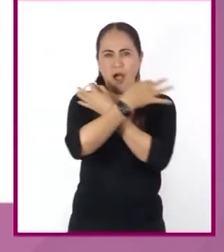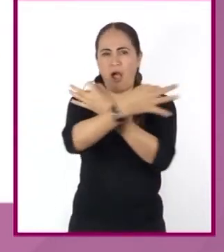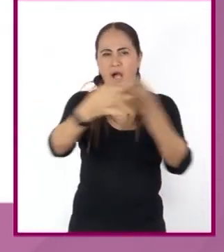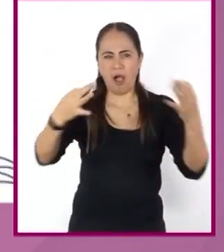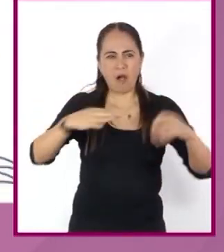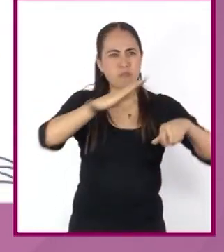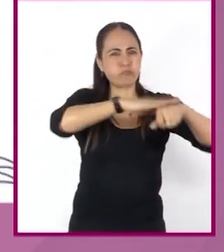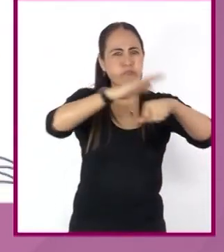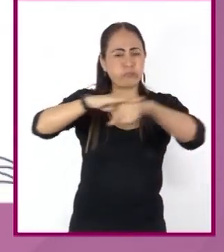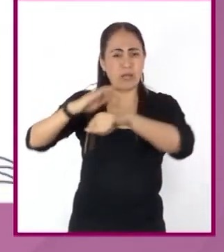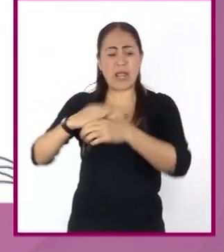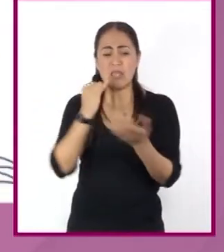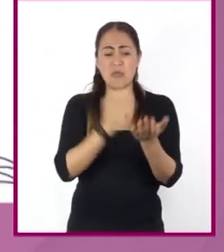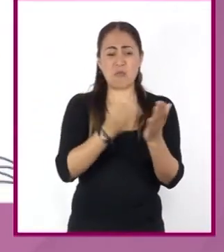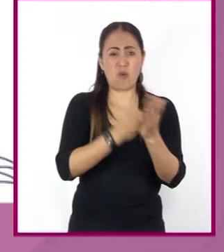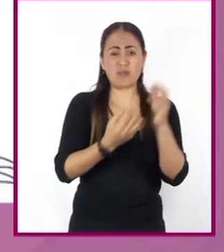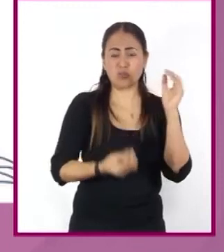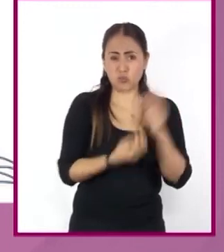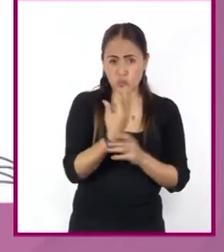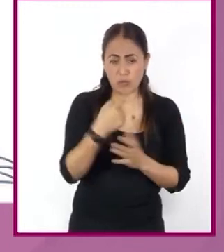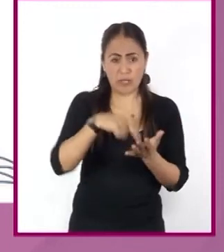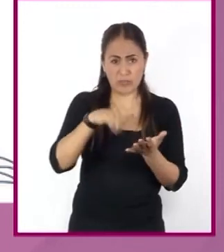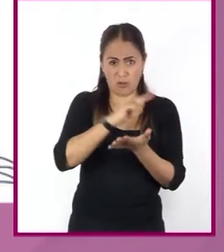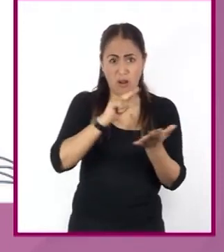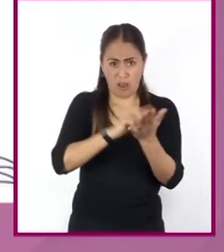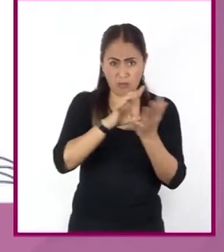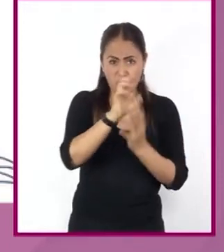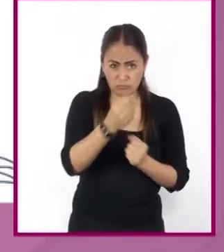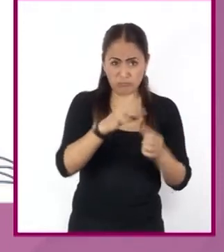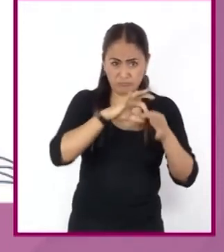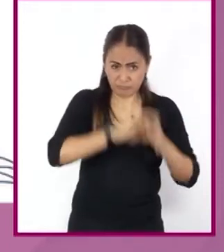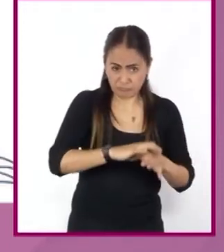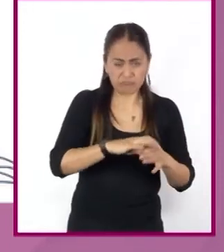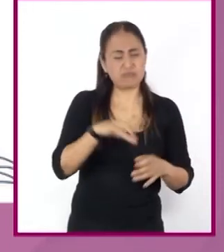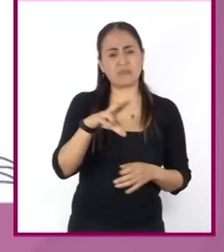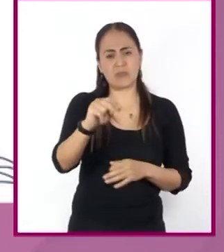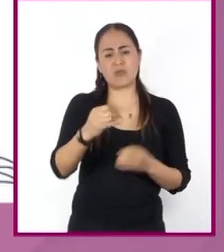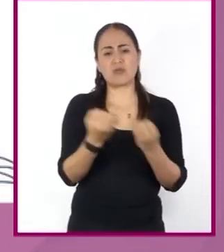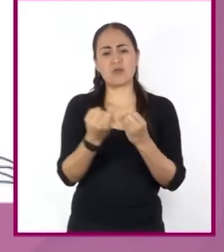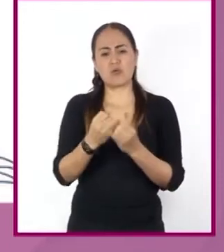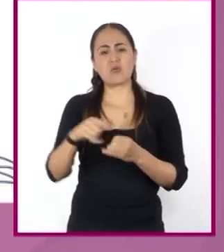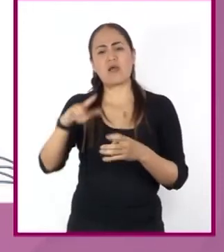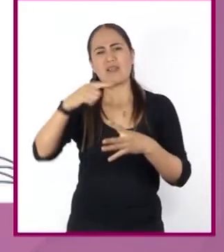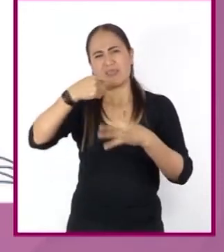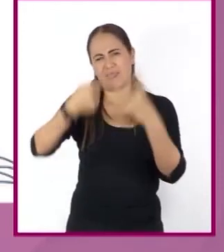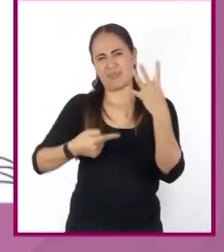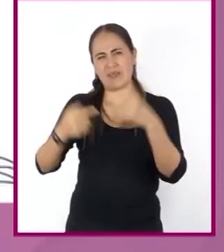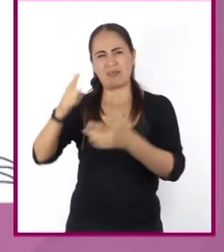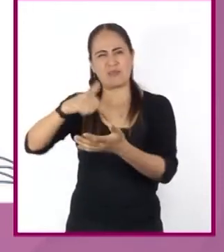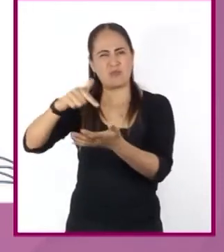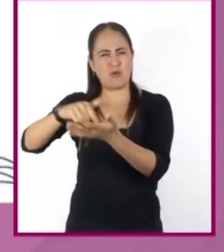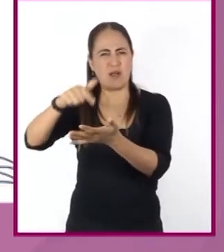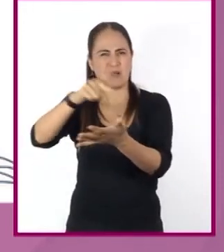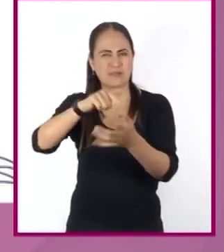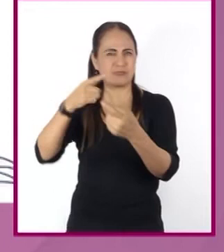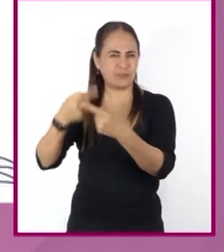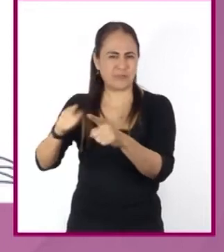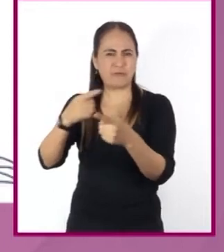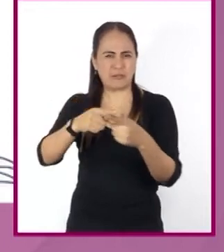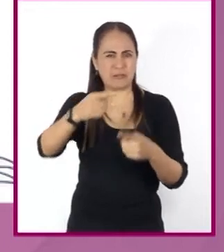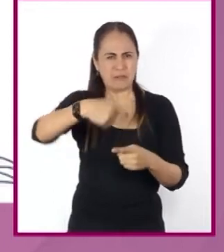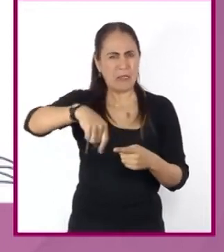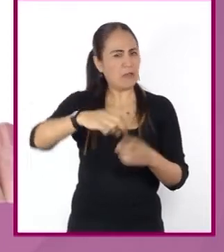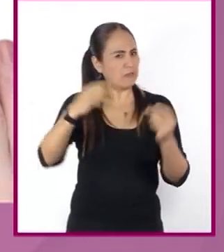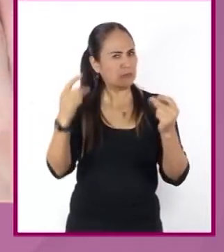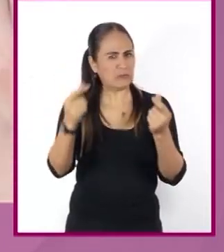los nuevos impuestos como inconstitucionales. Las asambleas de New Hampshire, Nueva Jersey y Connecticut dieron su apoyo